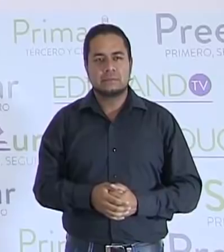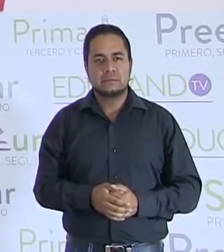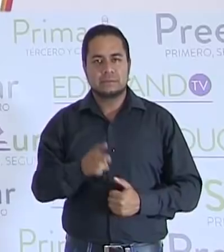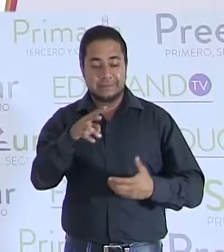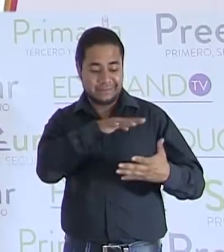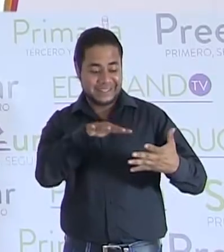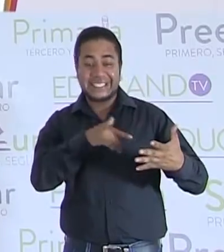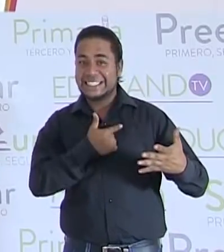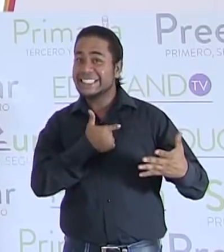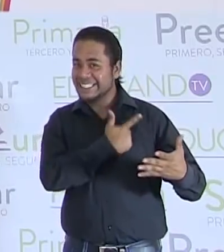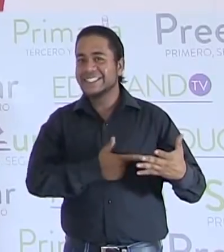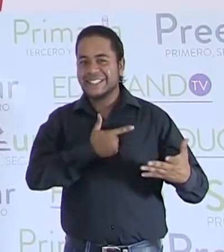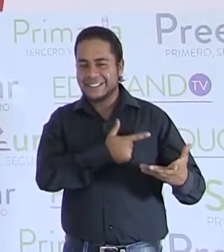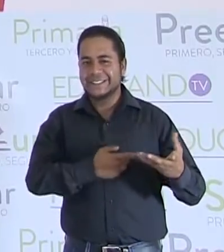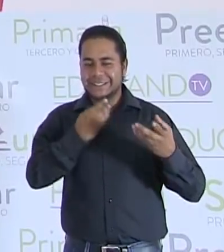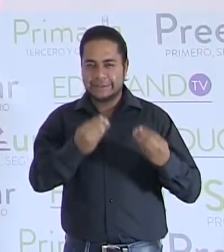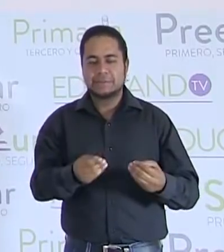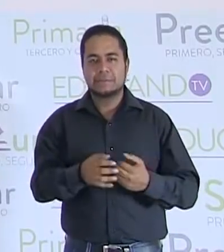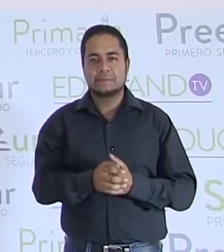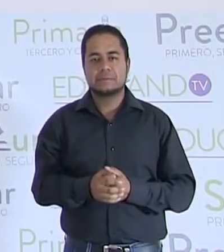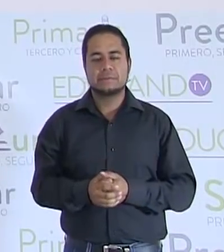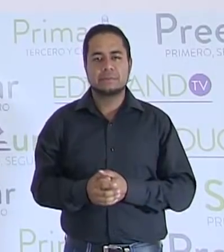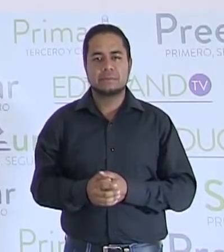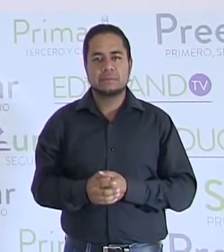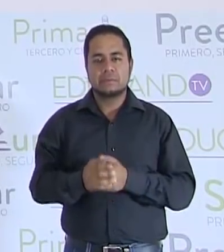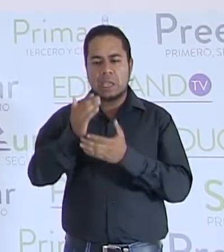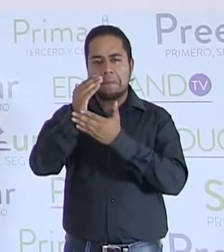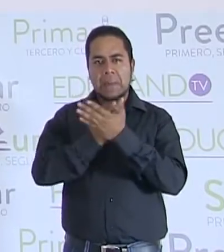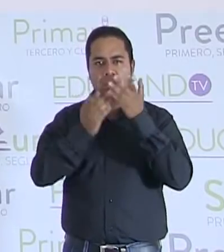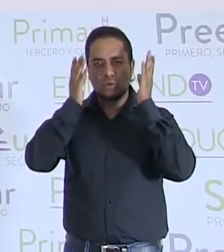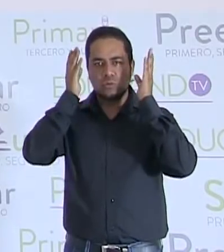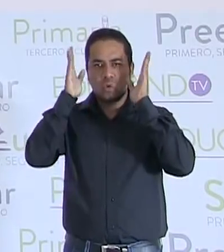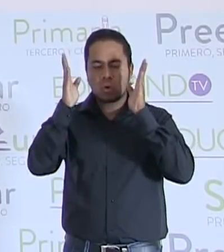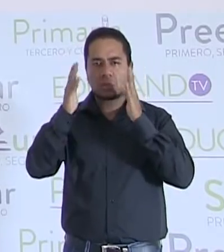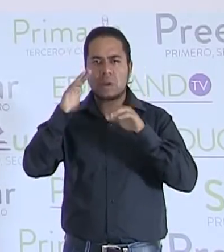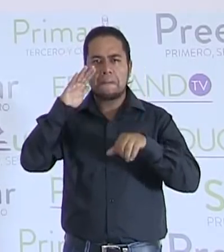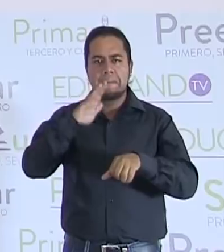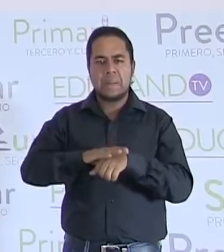Este me gusta mucho. Entre menos burros, más solotes.